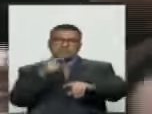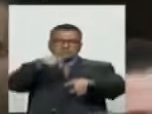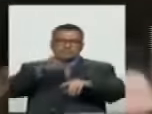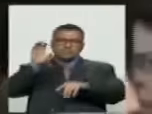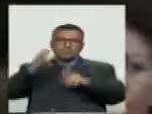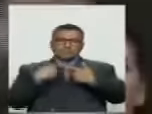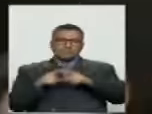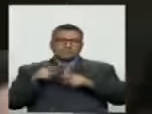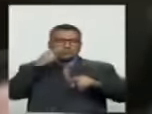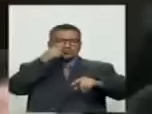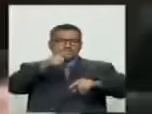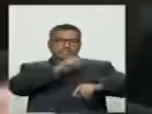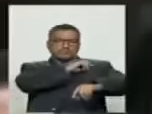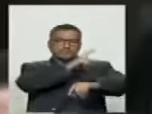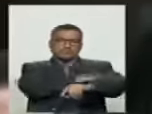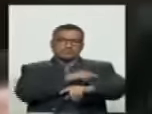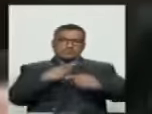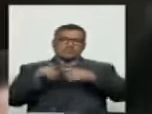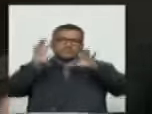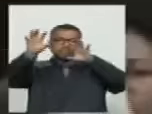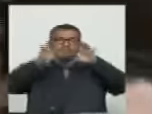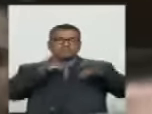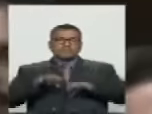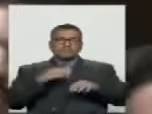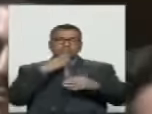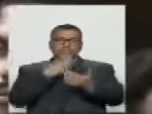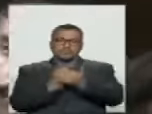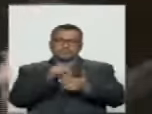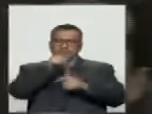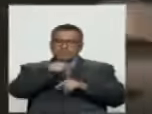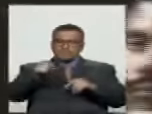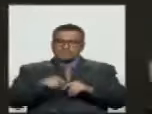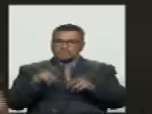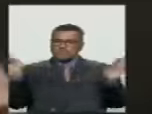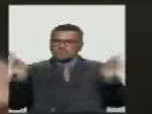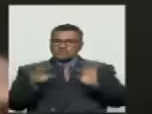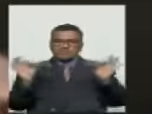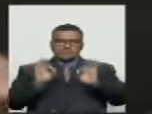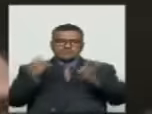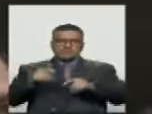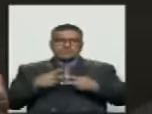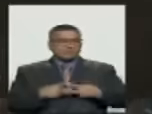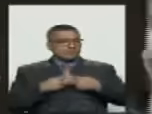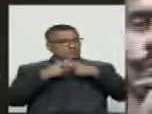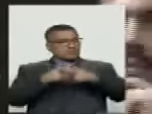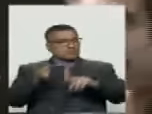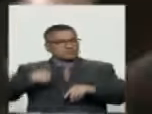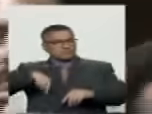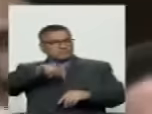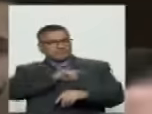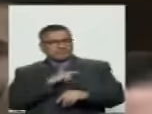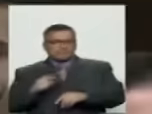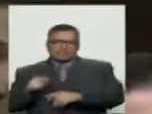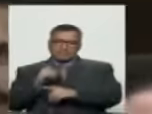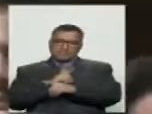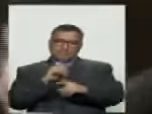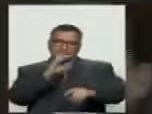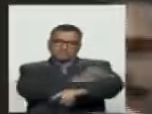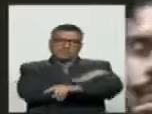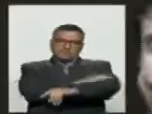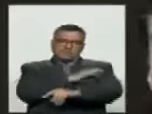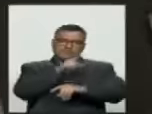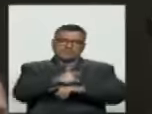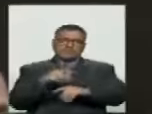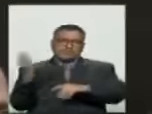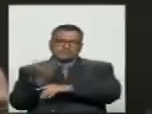país, ni ningún poder fáctico transnacional. Y gracias a eso, nadie se prestó, ni siquiera los que nos adversan políticamente, a esa agenda